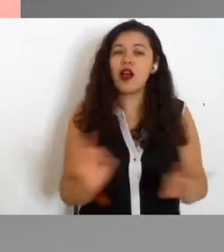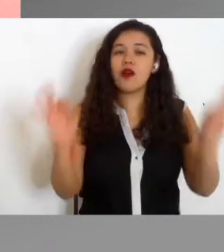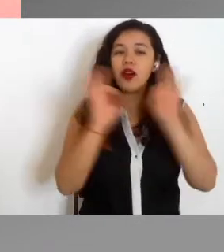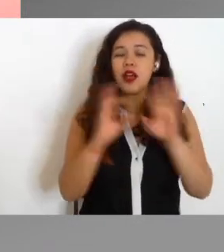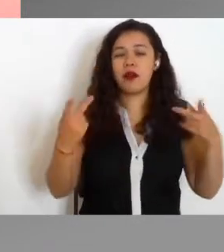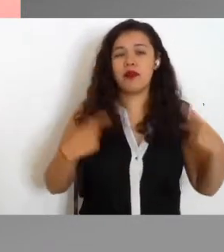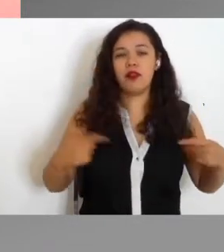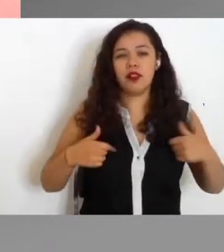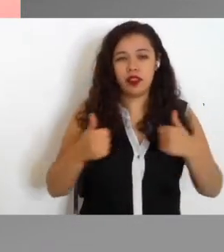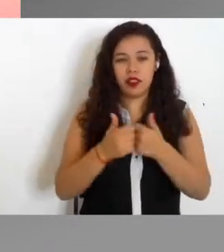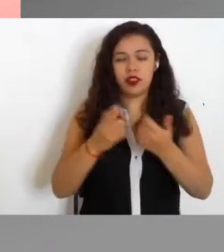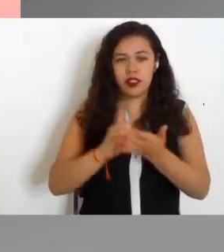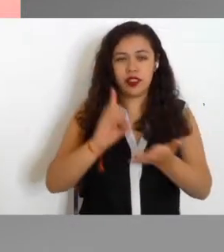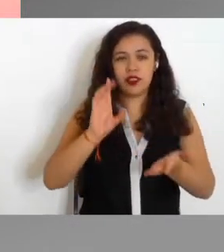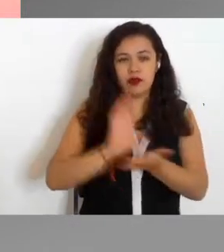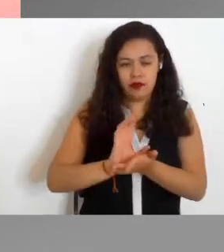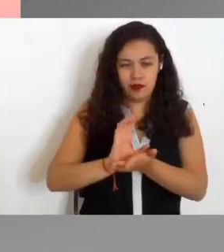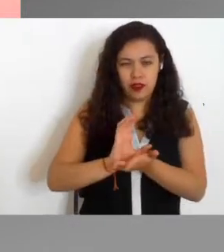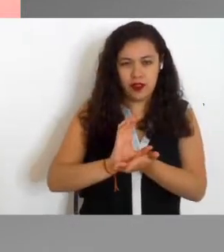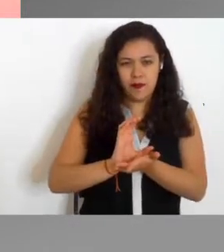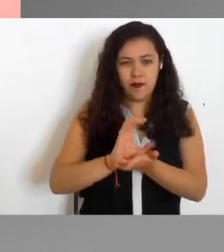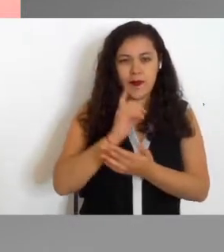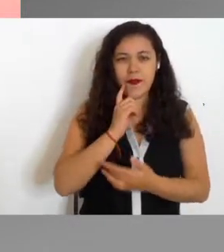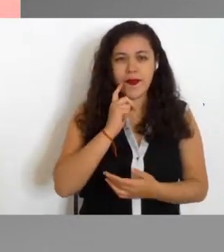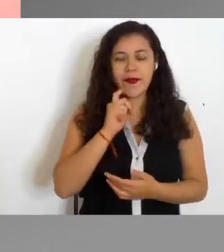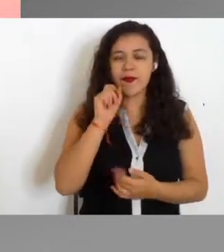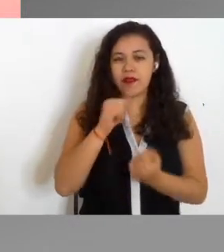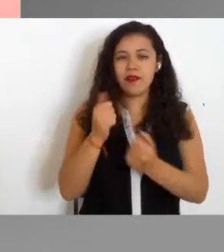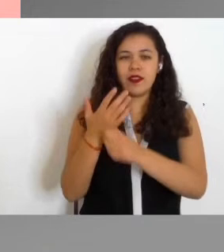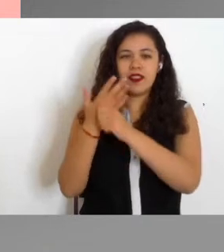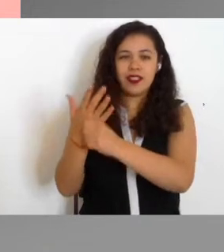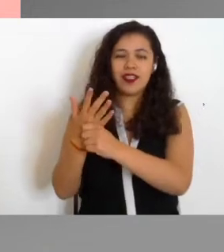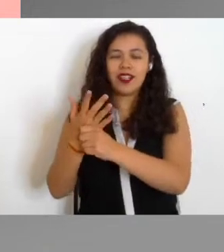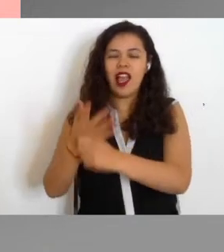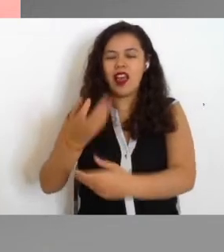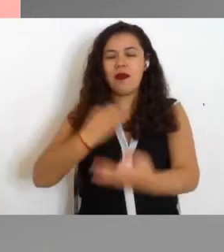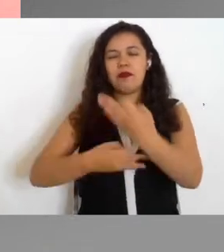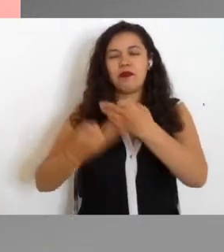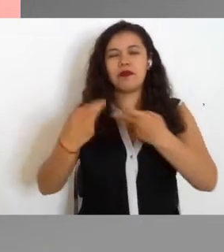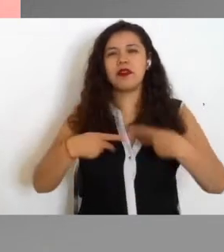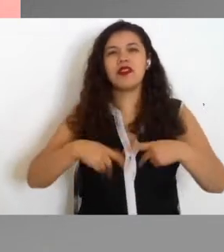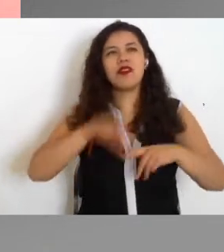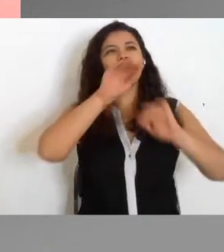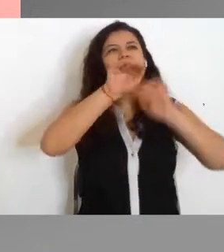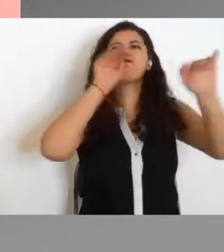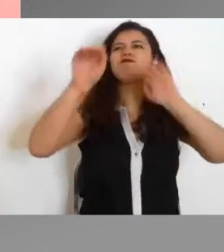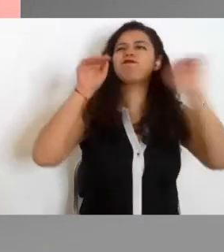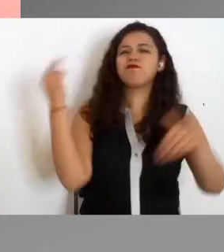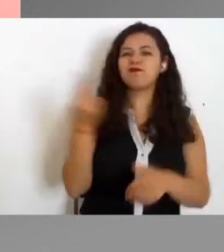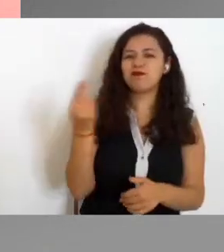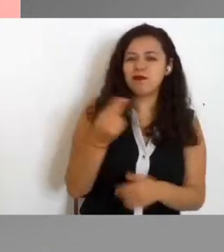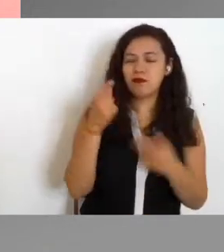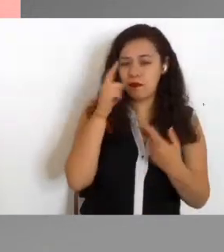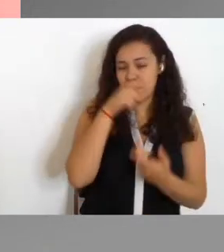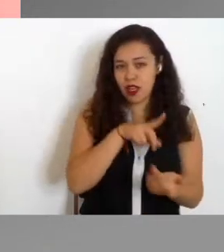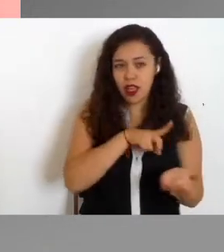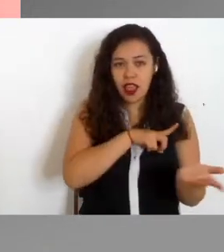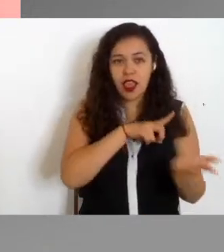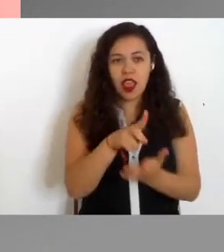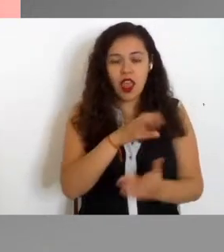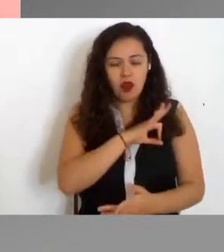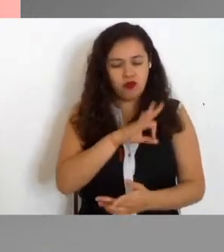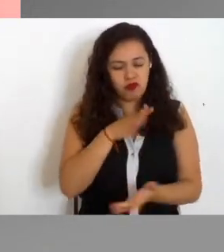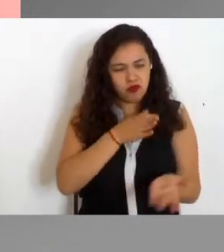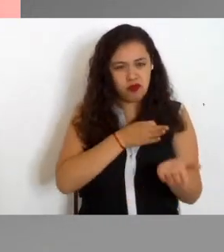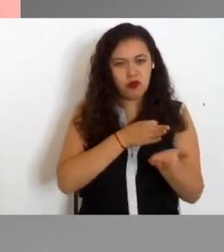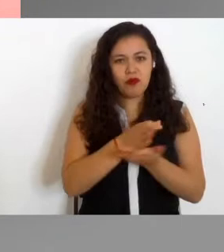con discapacidad sigan, como lo mencionaba Estefanía, alzando la voz, demandando, sean los tomadores de derecho, que sean las